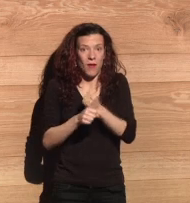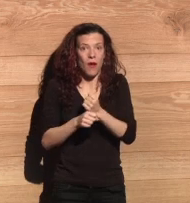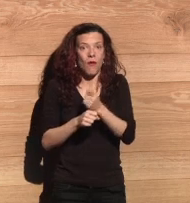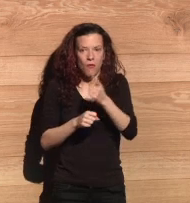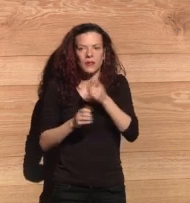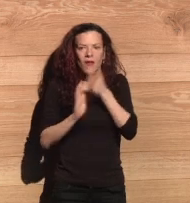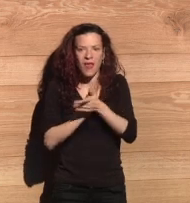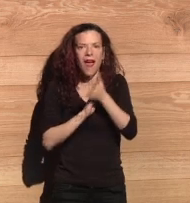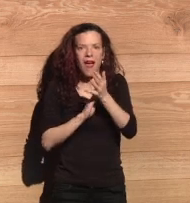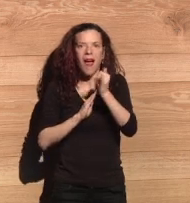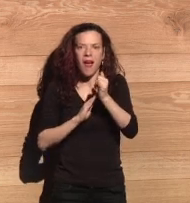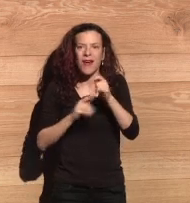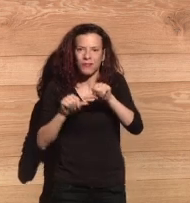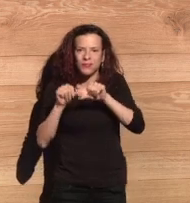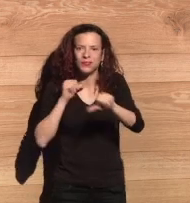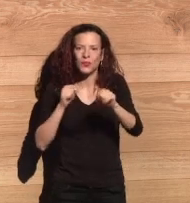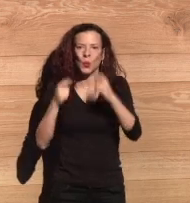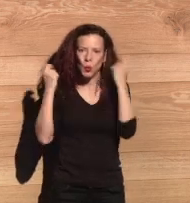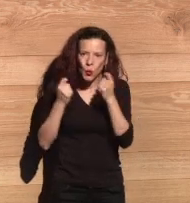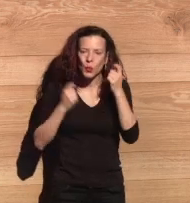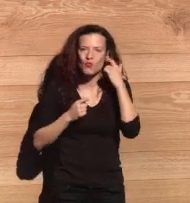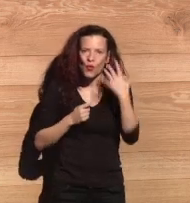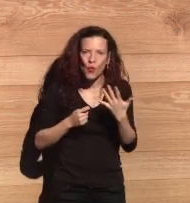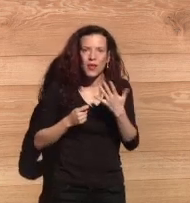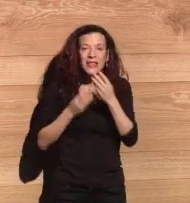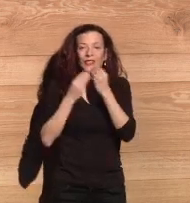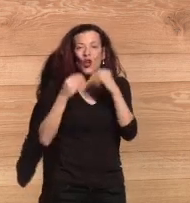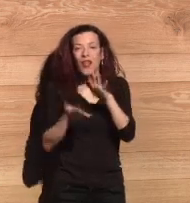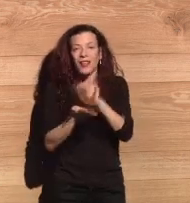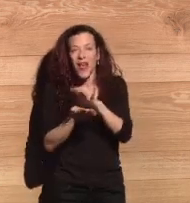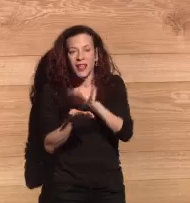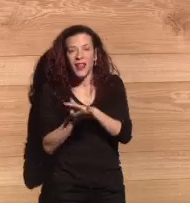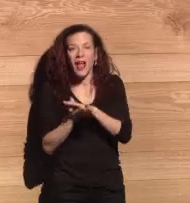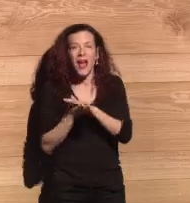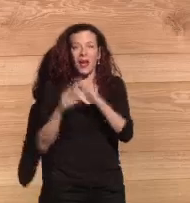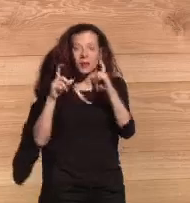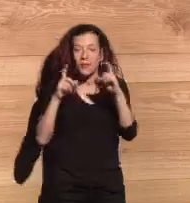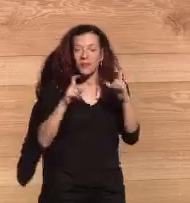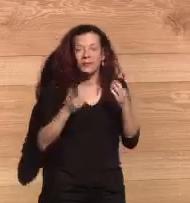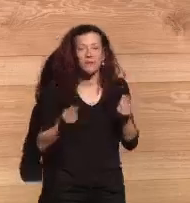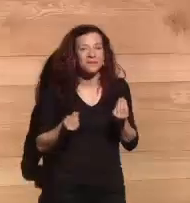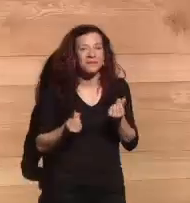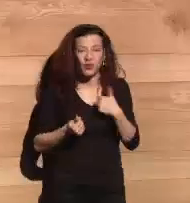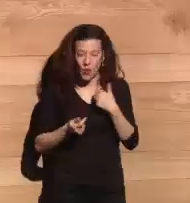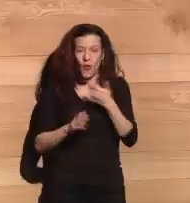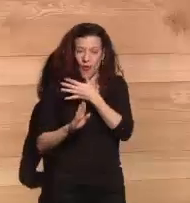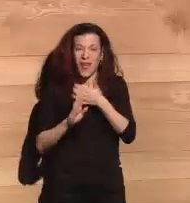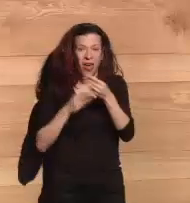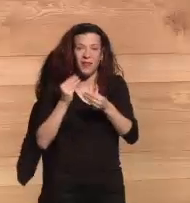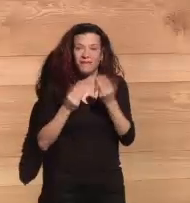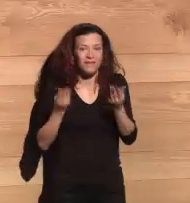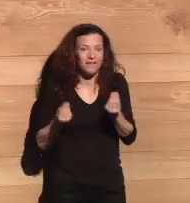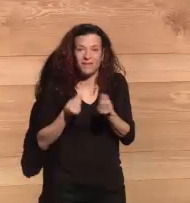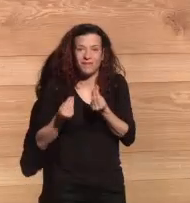una repercusión, ¿no? Las historias tranquilas y calladas y que yo hacía no estaban